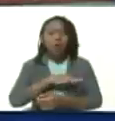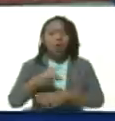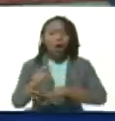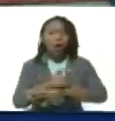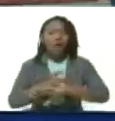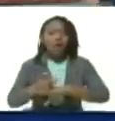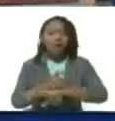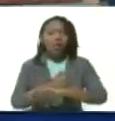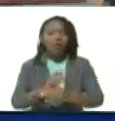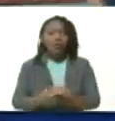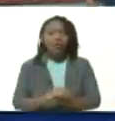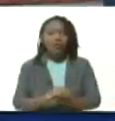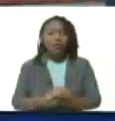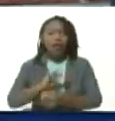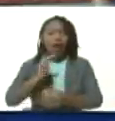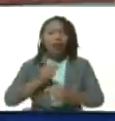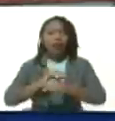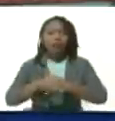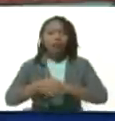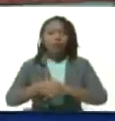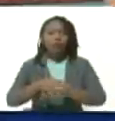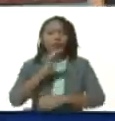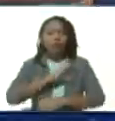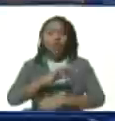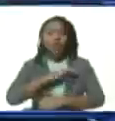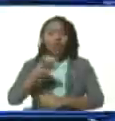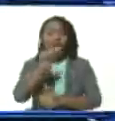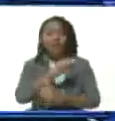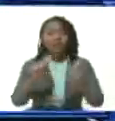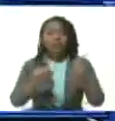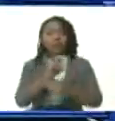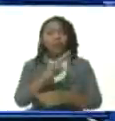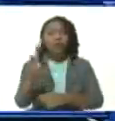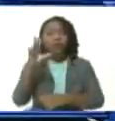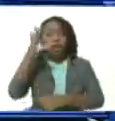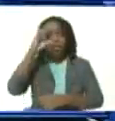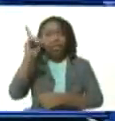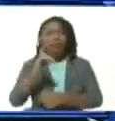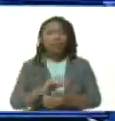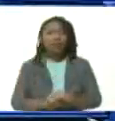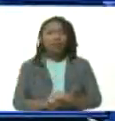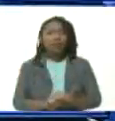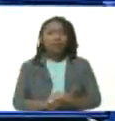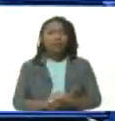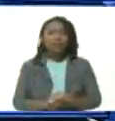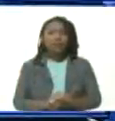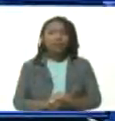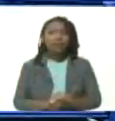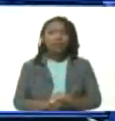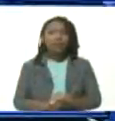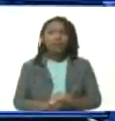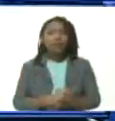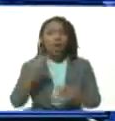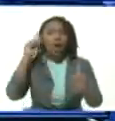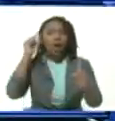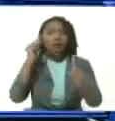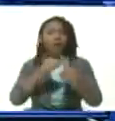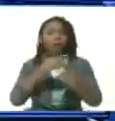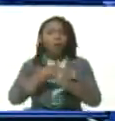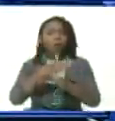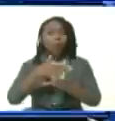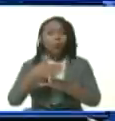gobernador Héctor Rodríguez, señora vicepresidenta Delcy Rodríguez, con metas